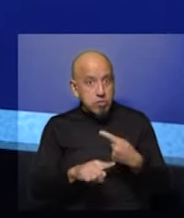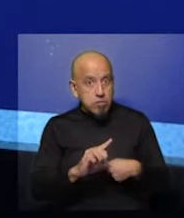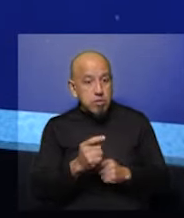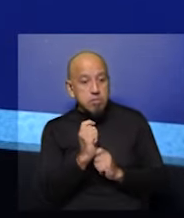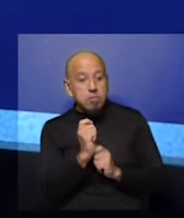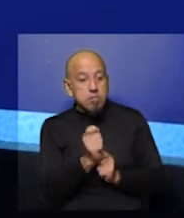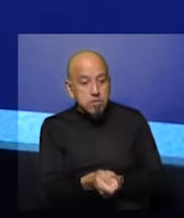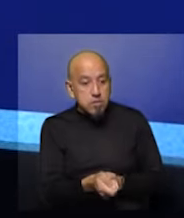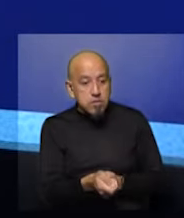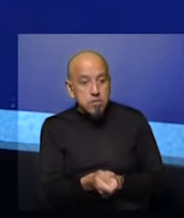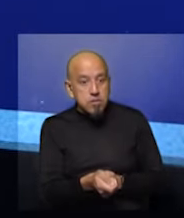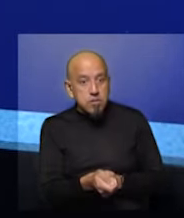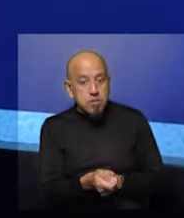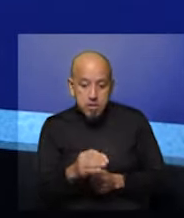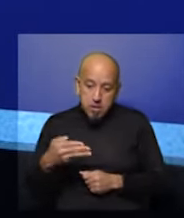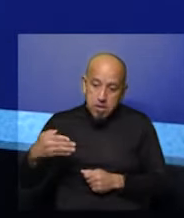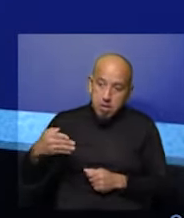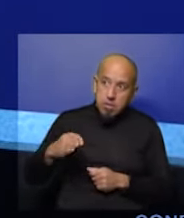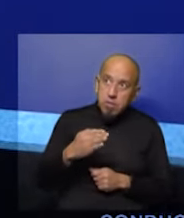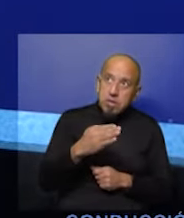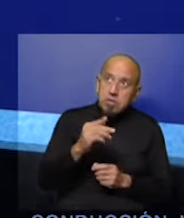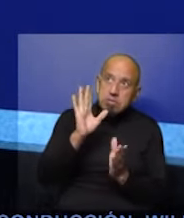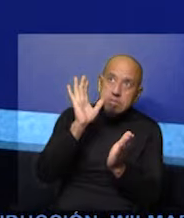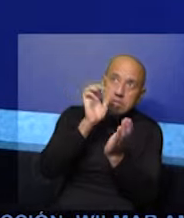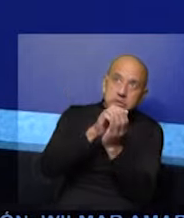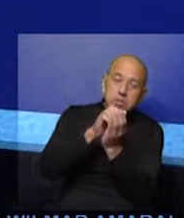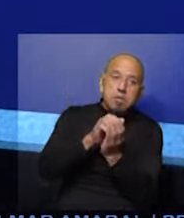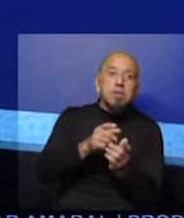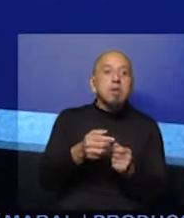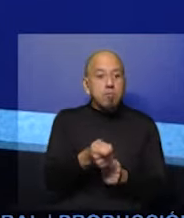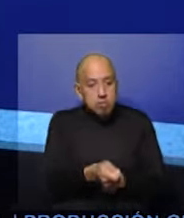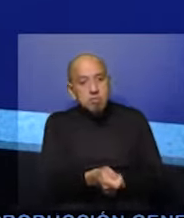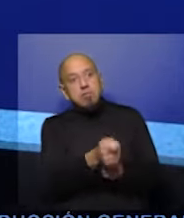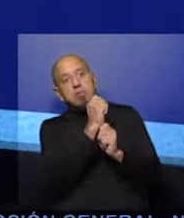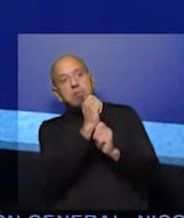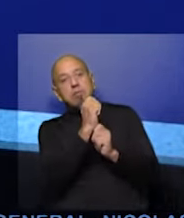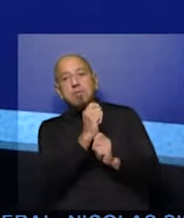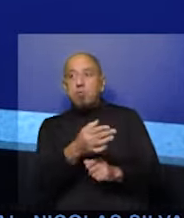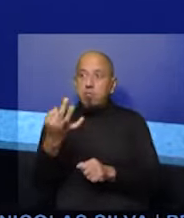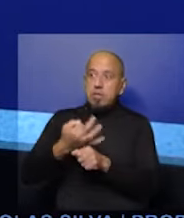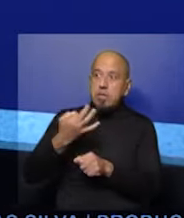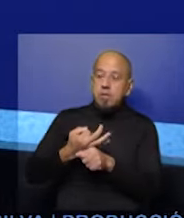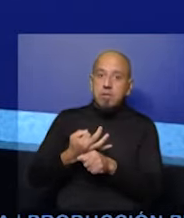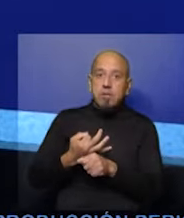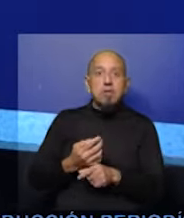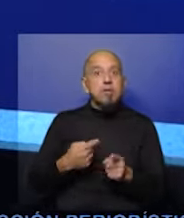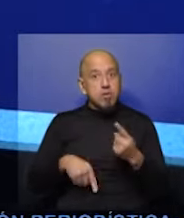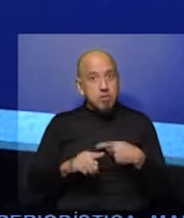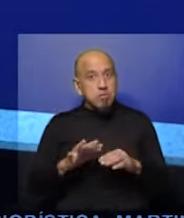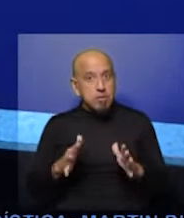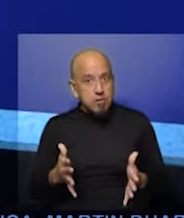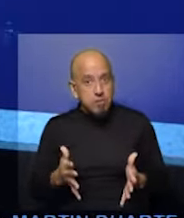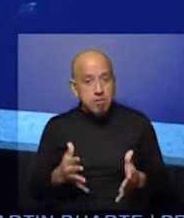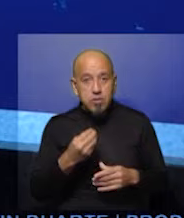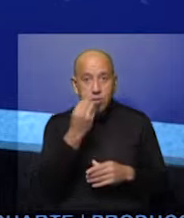anzuela al agua el incrédulo pez lo muerdo y puedas extraerlo como me enseñaron en la clase de pesca para luego cocinarlo